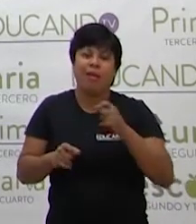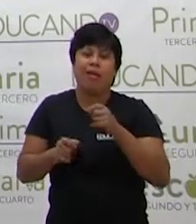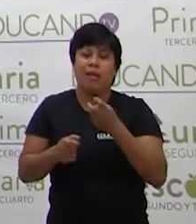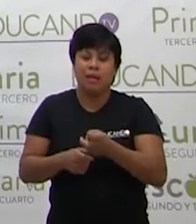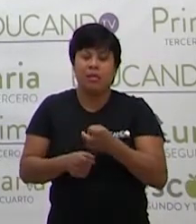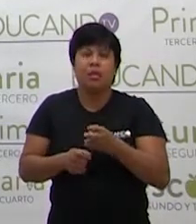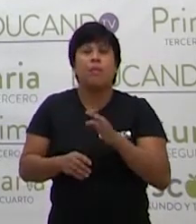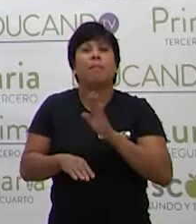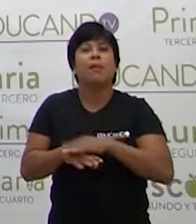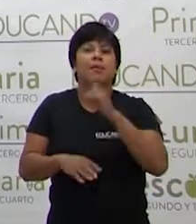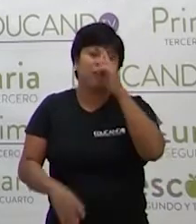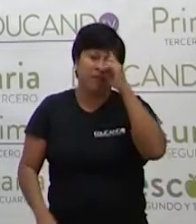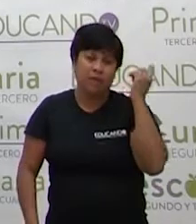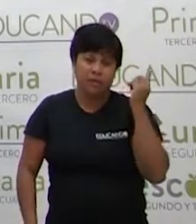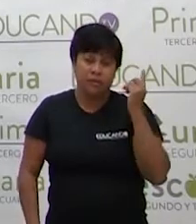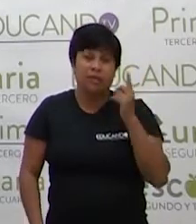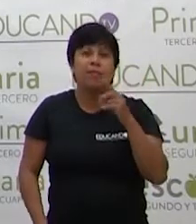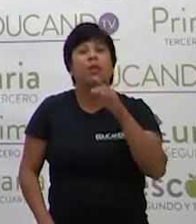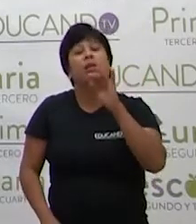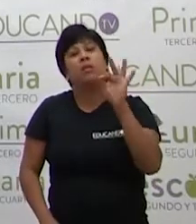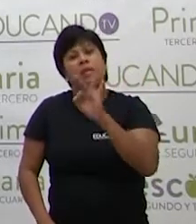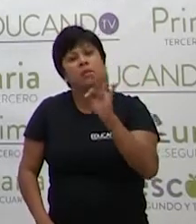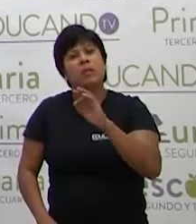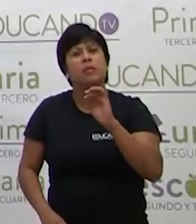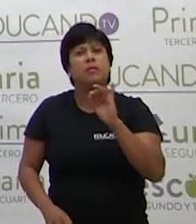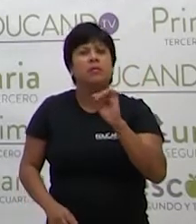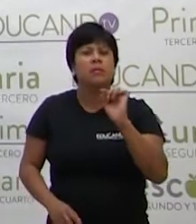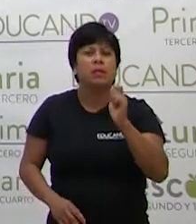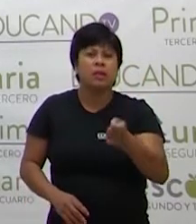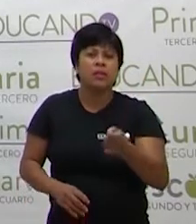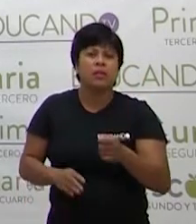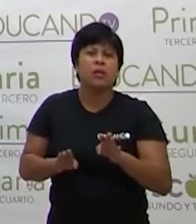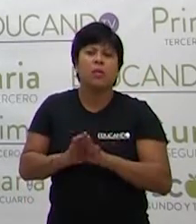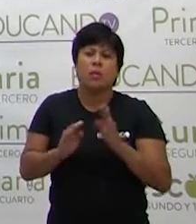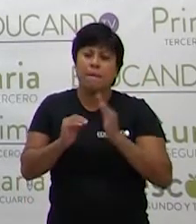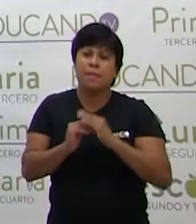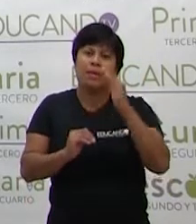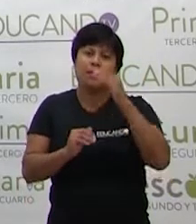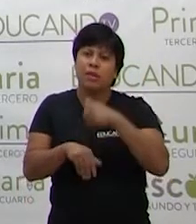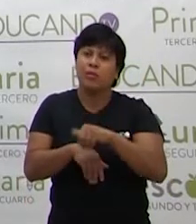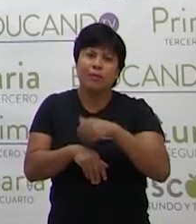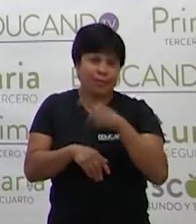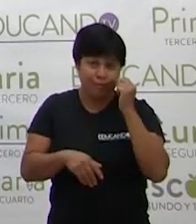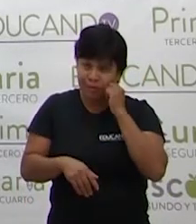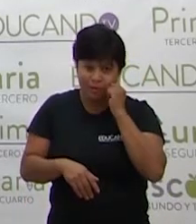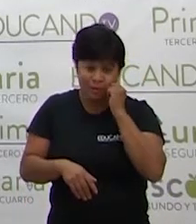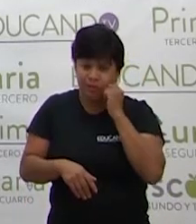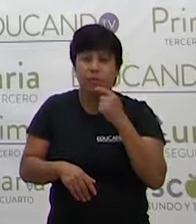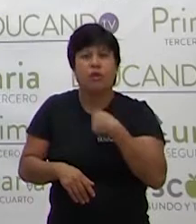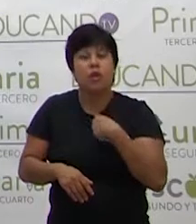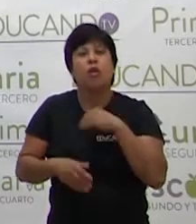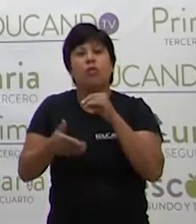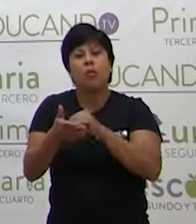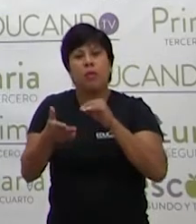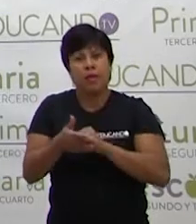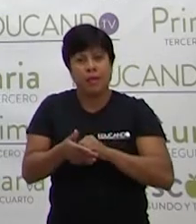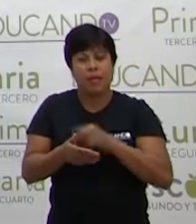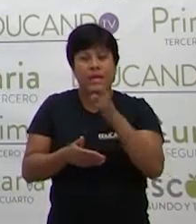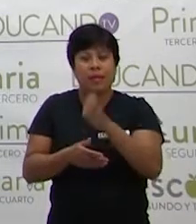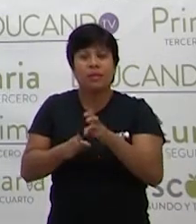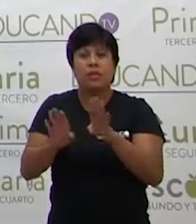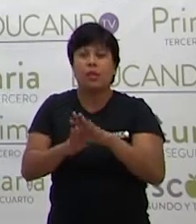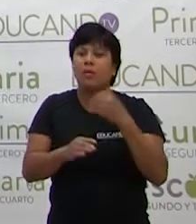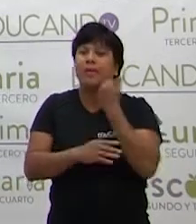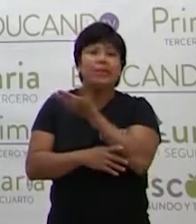esto va a ser más fácil, aunque son más números. ¿Sí? Yo los voy a colocar aquí en